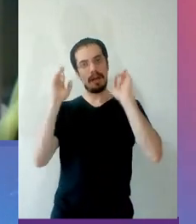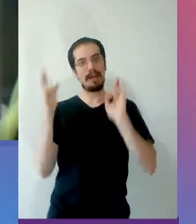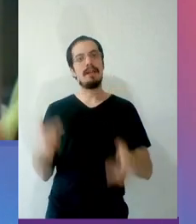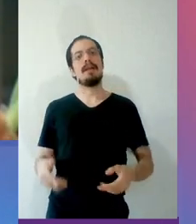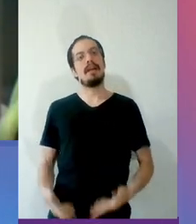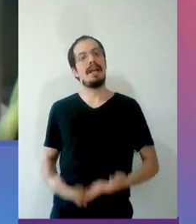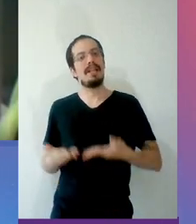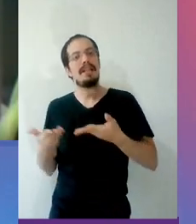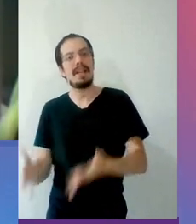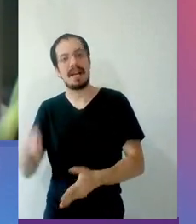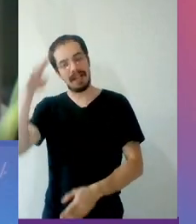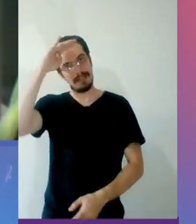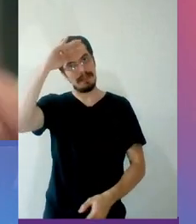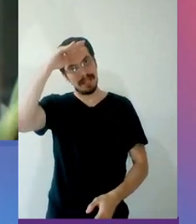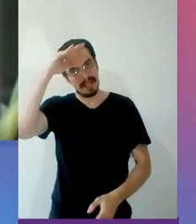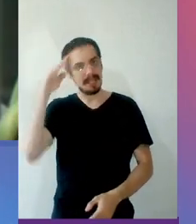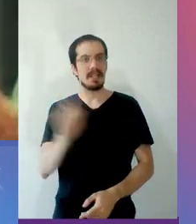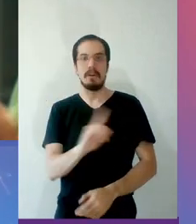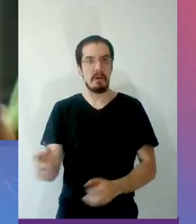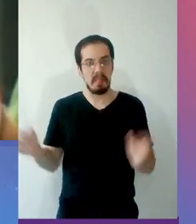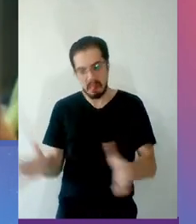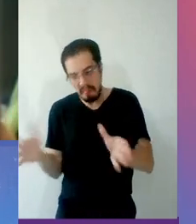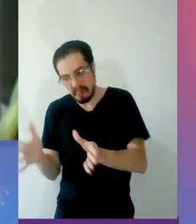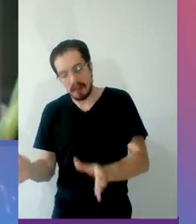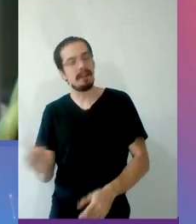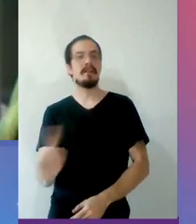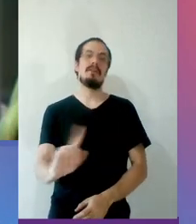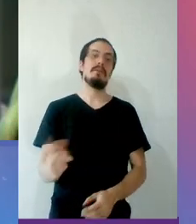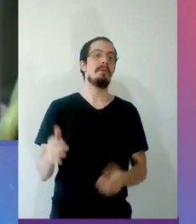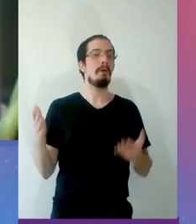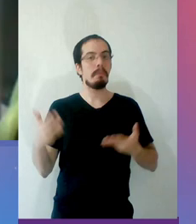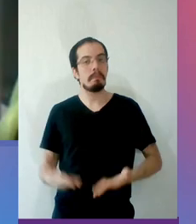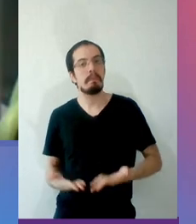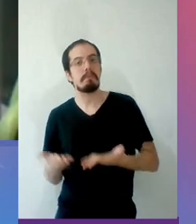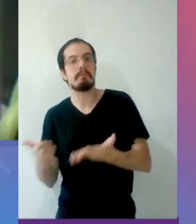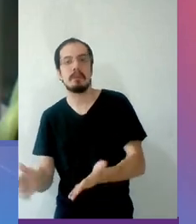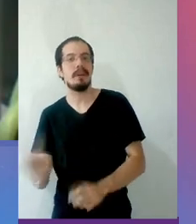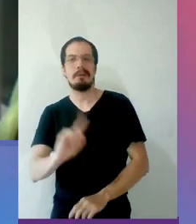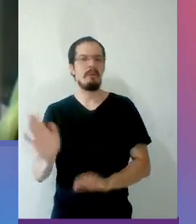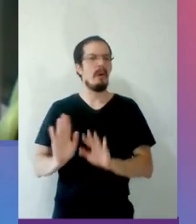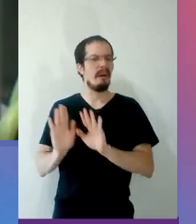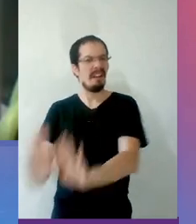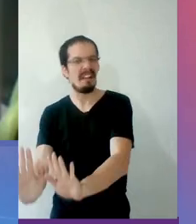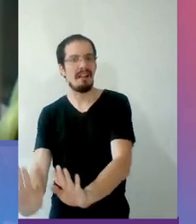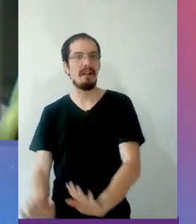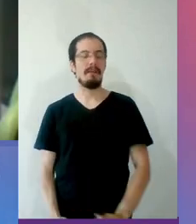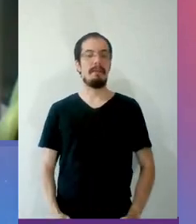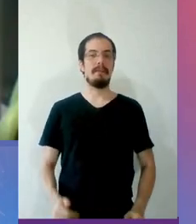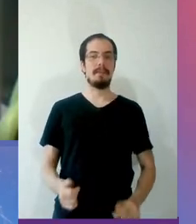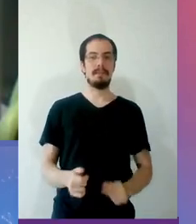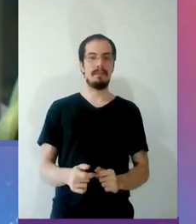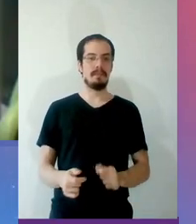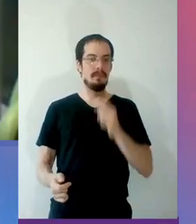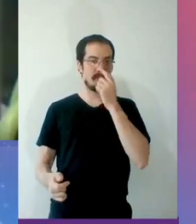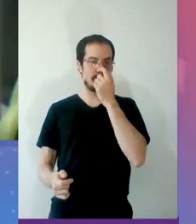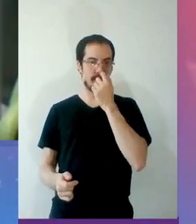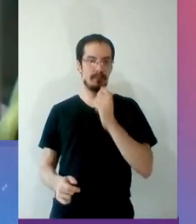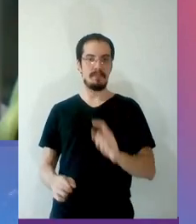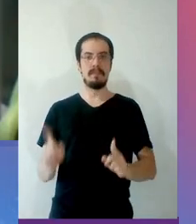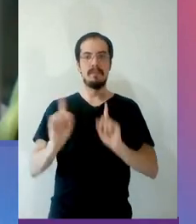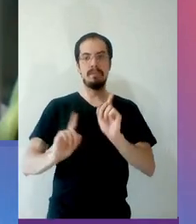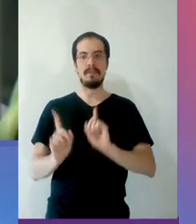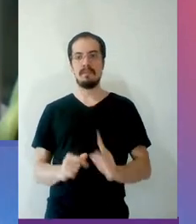sin hiperestimularlo, sin empujarlo, que es típico como el que las mamás, los papás quieren que se